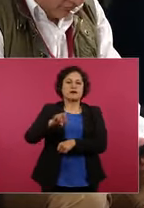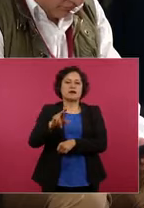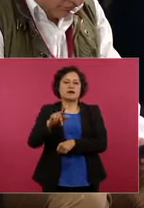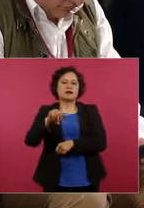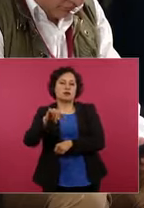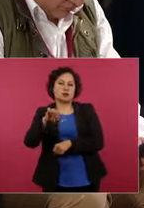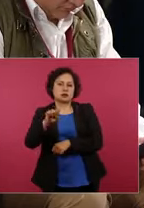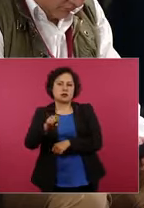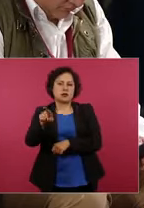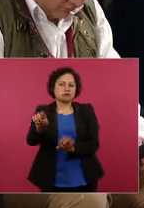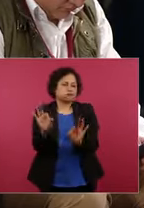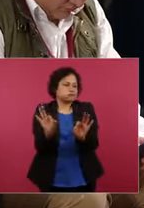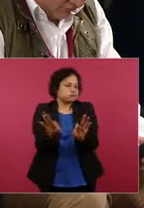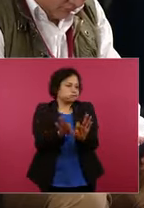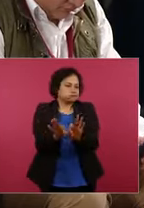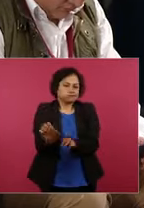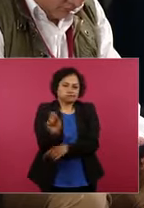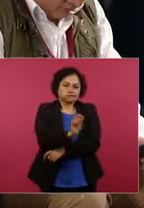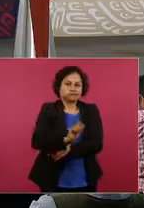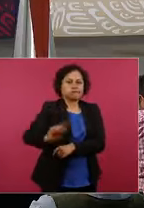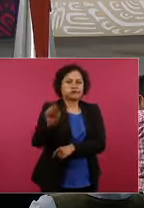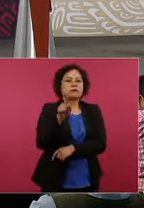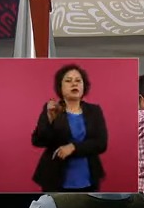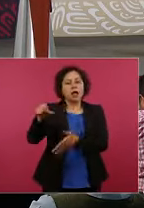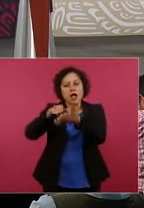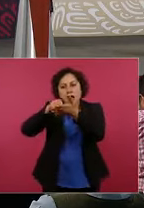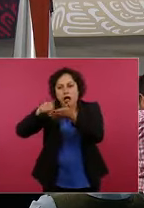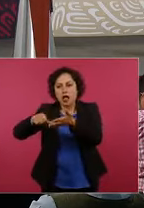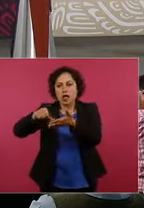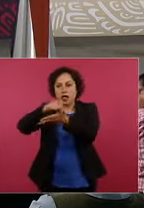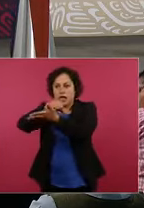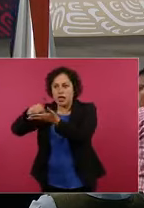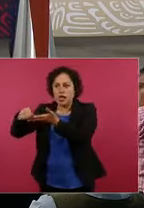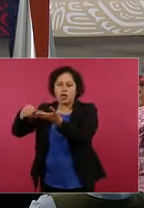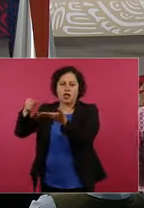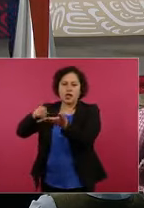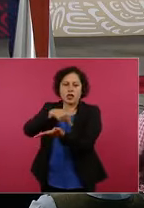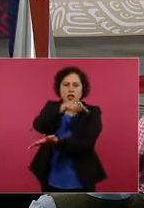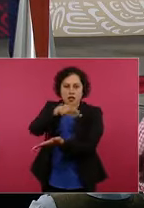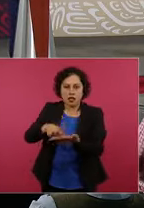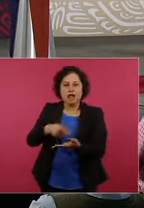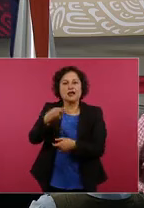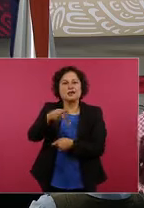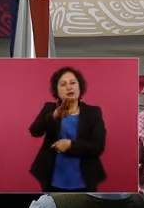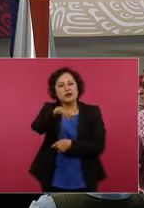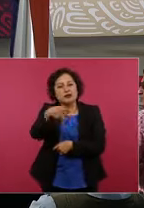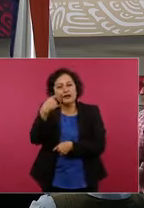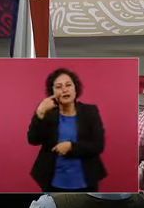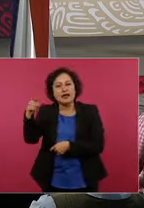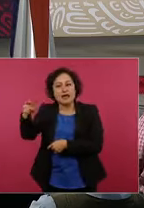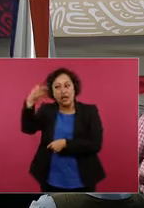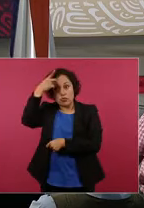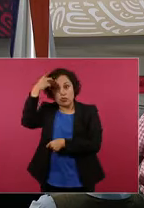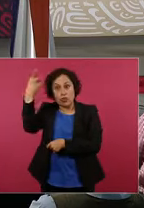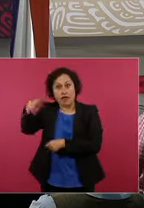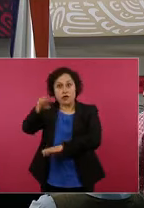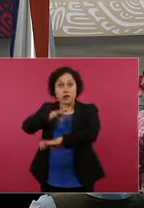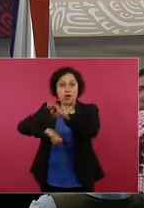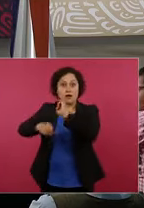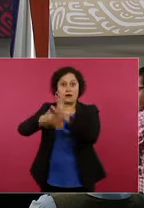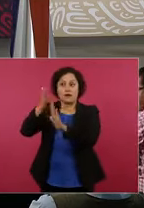clausura. ¿Y sabe qué, presidente? Hay algunos desarrolladores que ya platicaron con el delegado llegar a algún acuerdo de